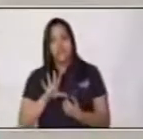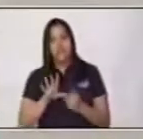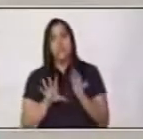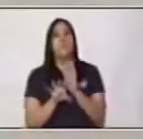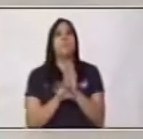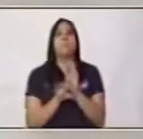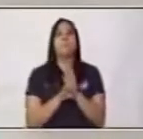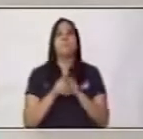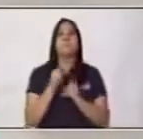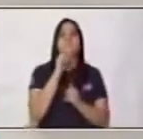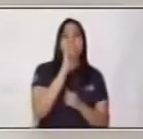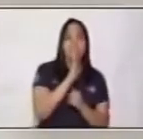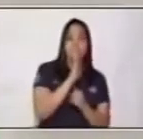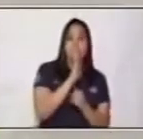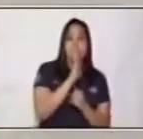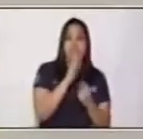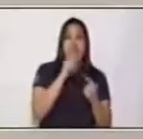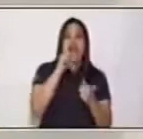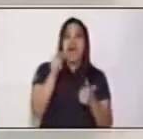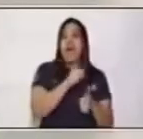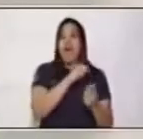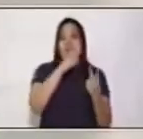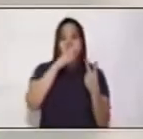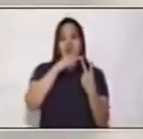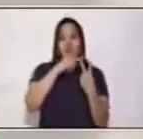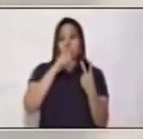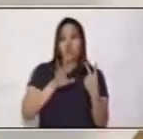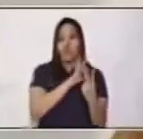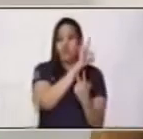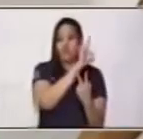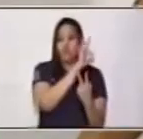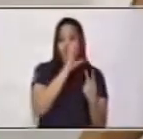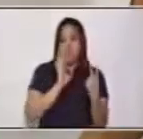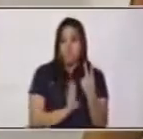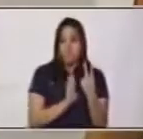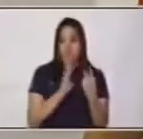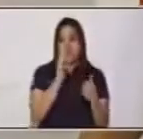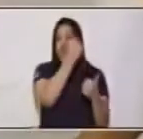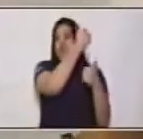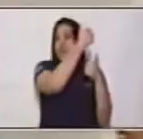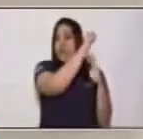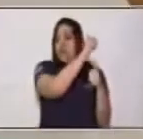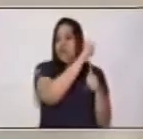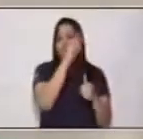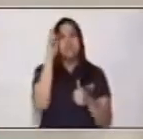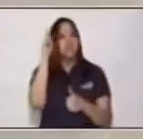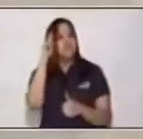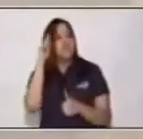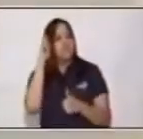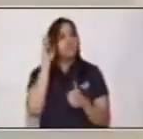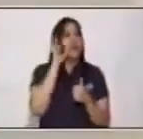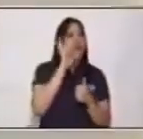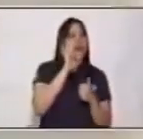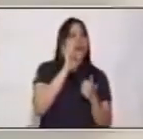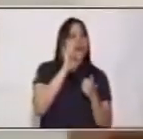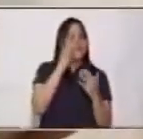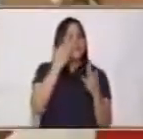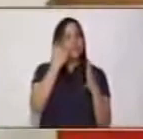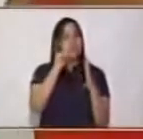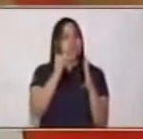Pues la raíz cúbica de una potencia es su tercera parte, la tercera parte de